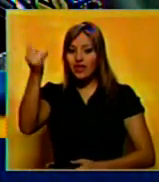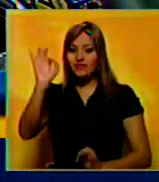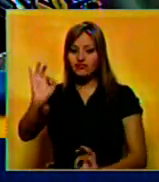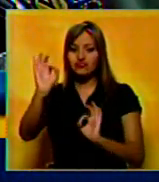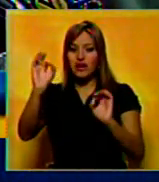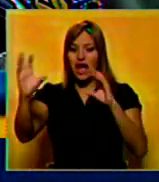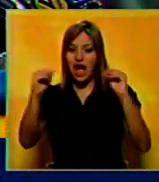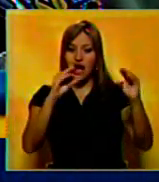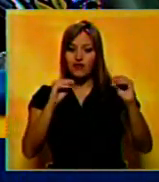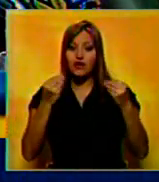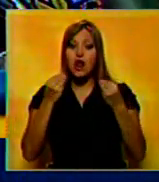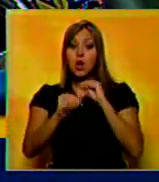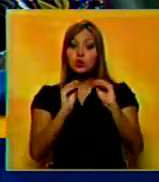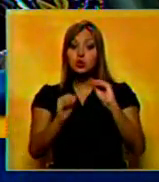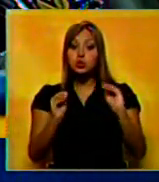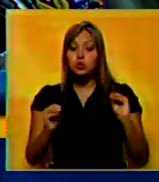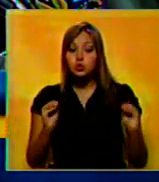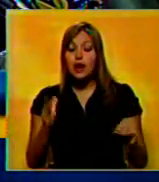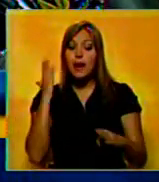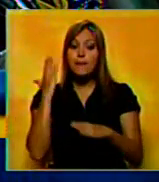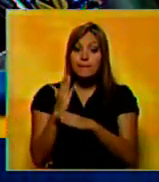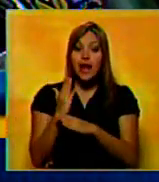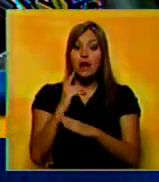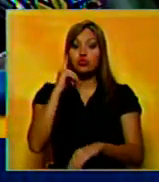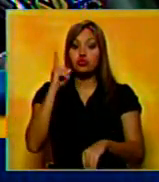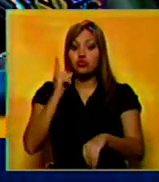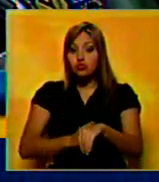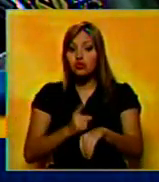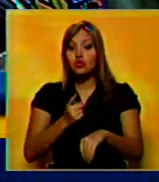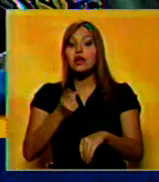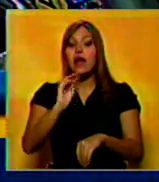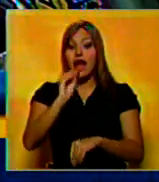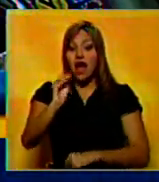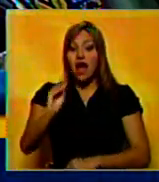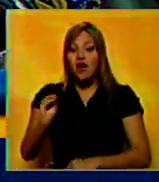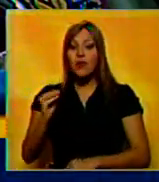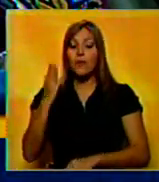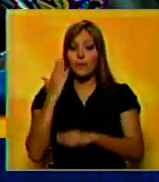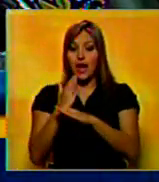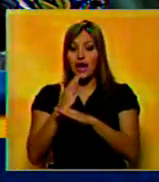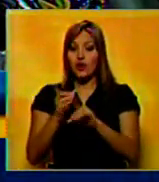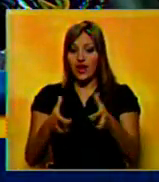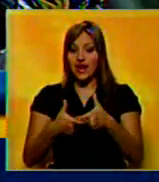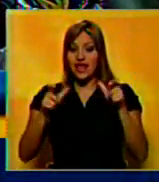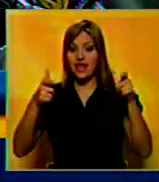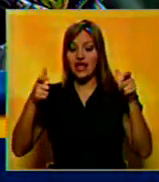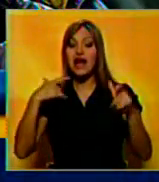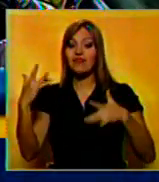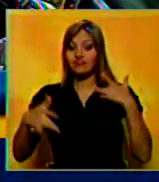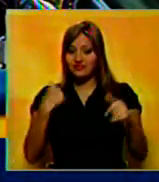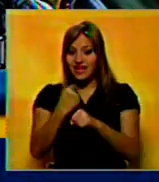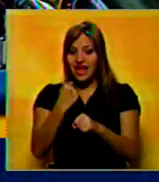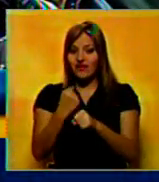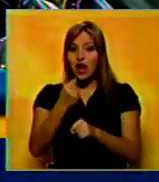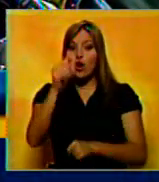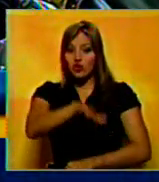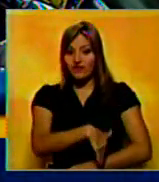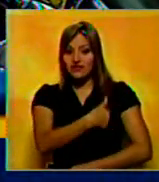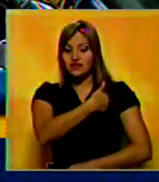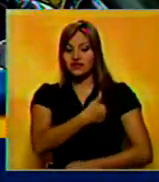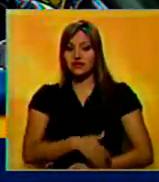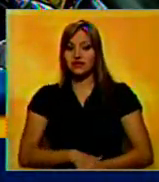discusión la convocatoria a paros parciales y la convocatoria a un paro general de actividades del sector